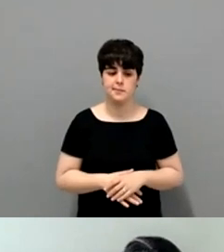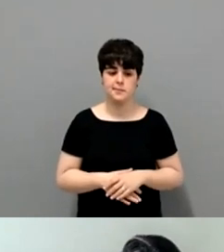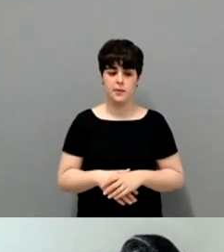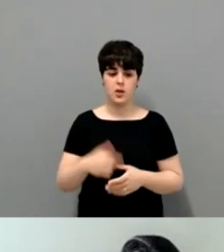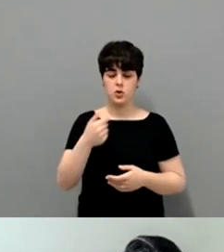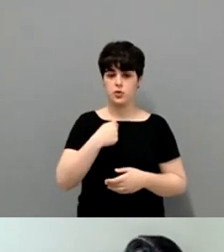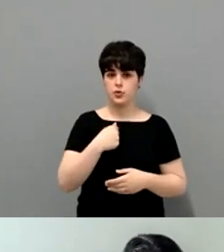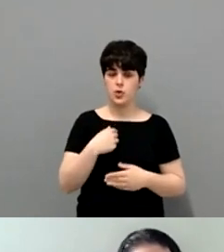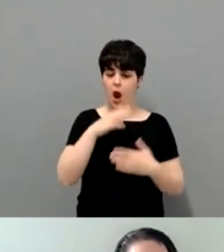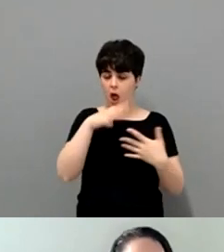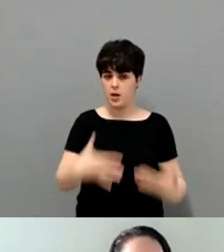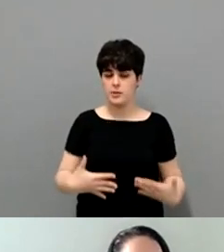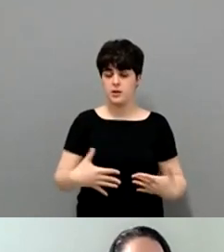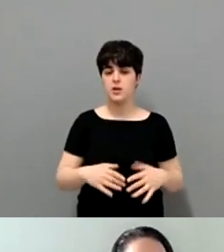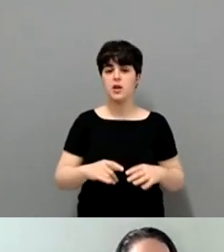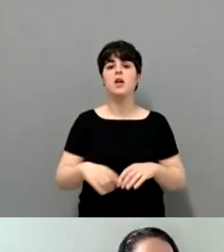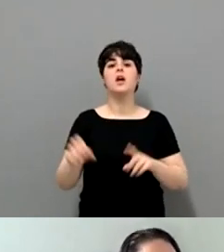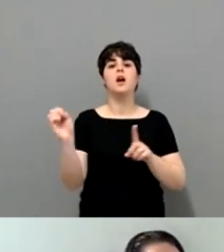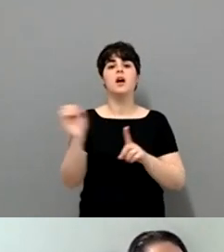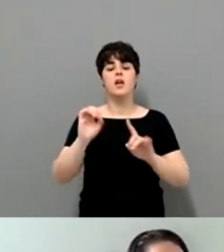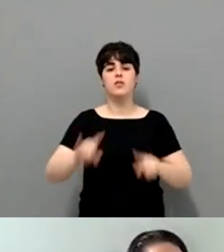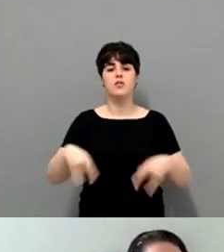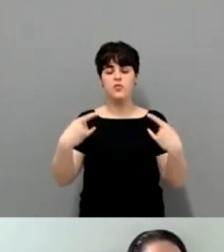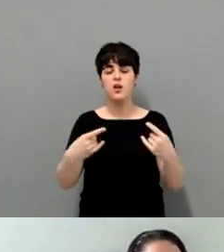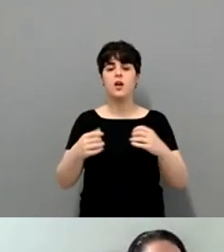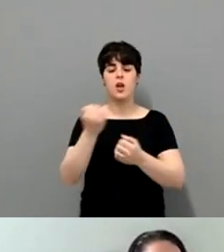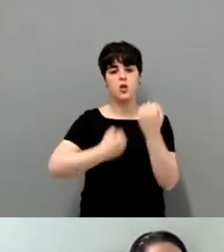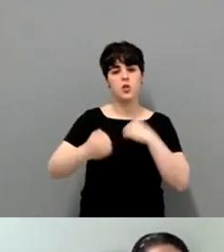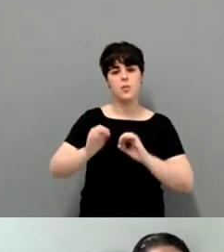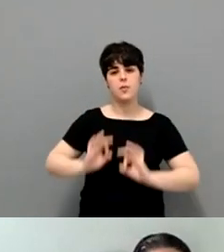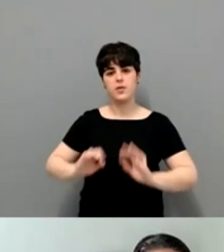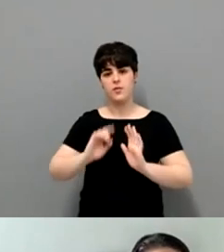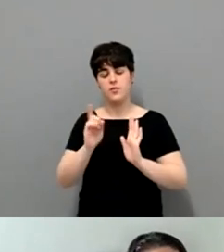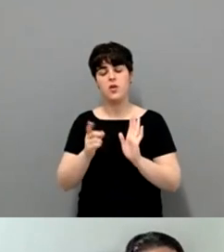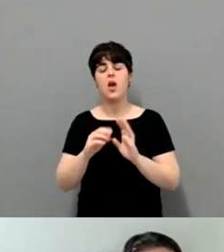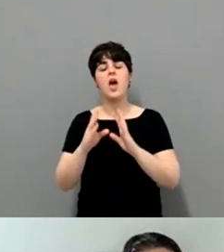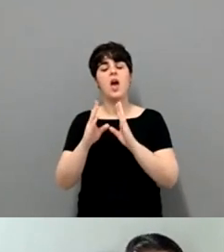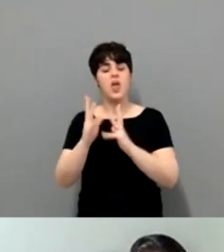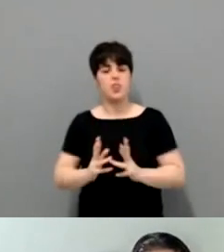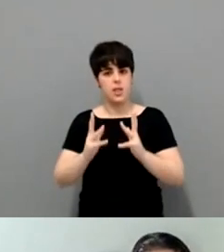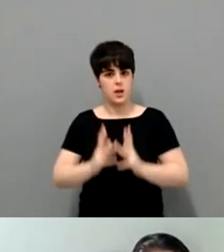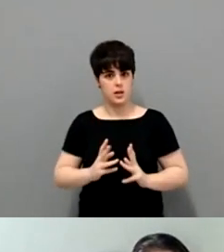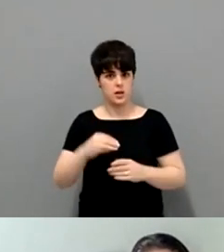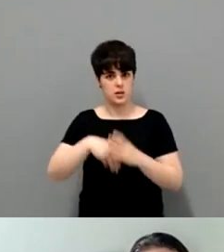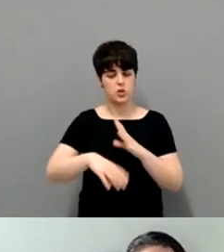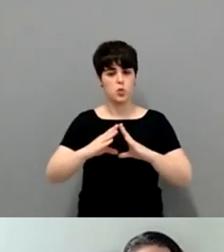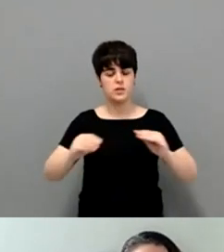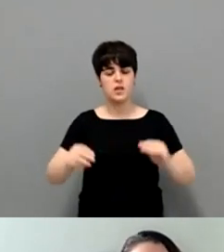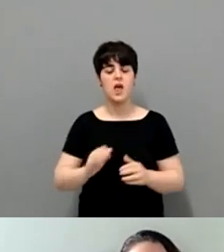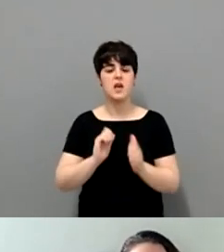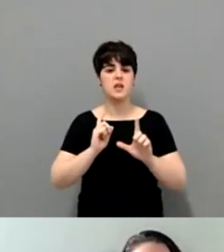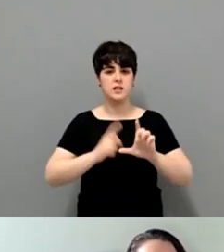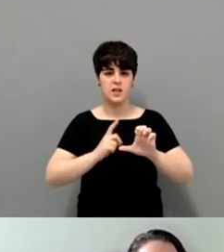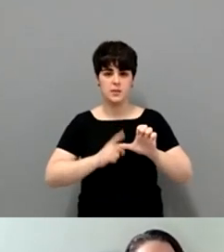Yo estudio el doble grado de ADE y Economía en la Universidad de Extremadura y obtuve buenas calificaciones, incluso el